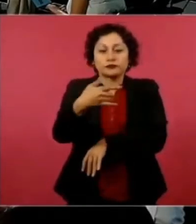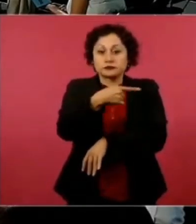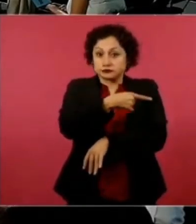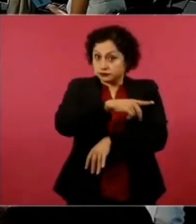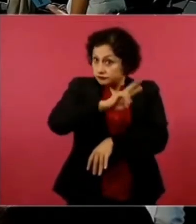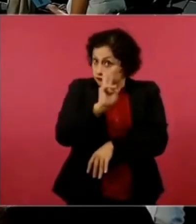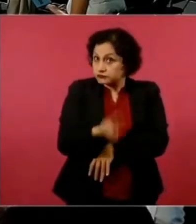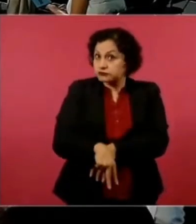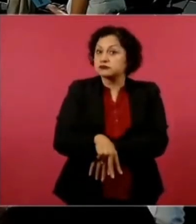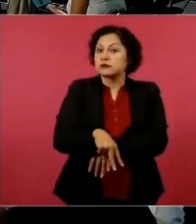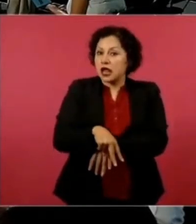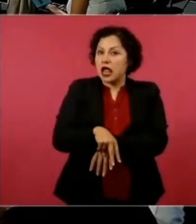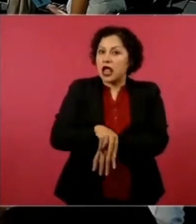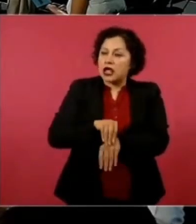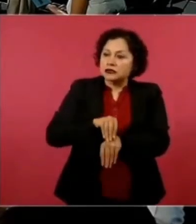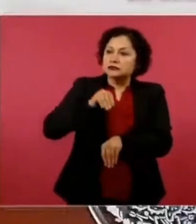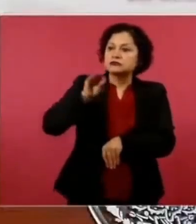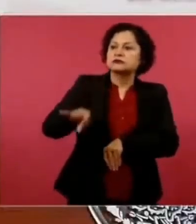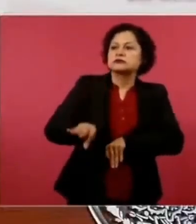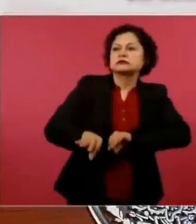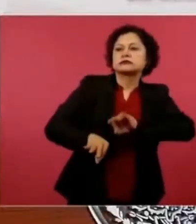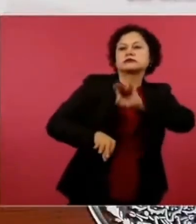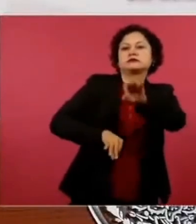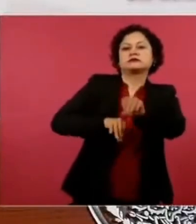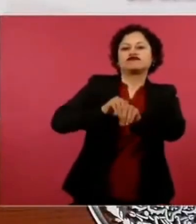Bueno, decían que